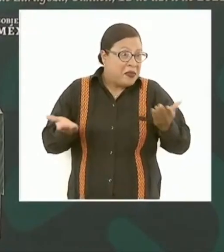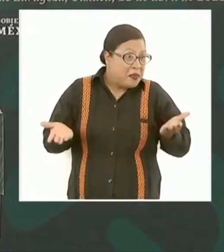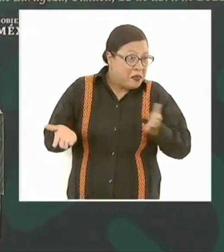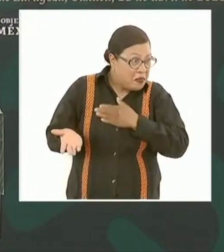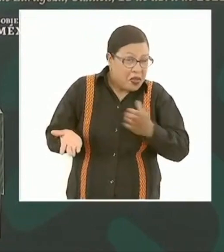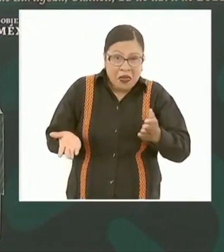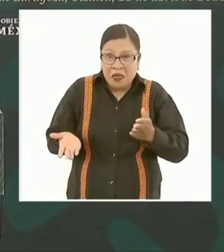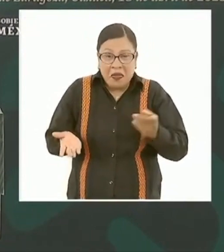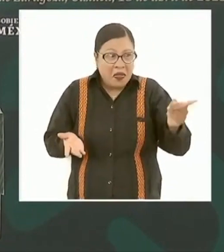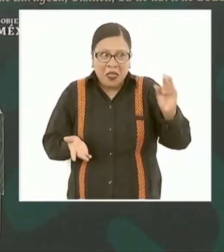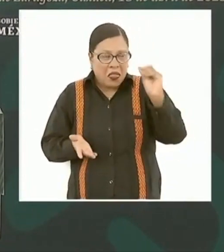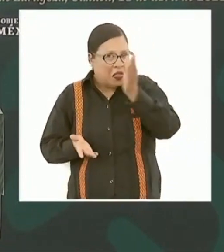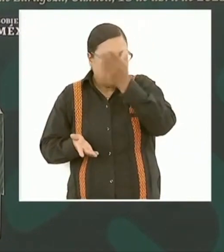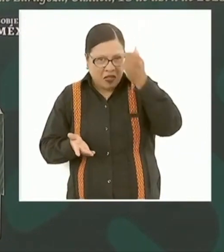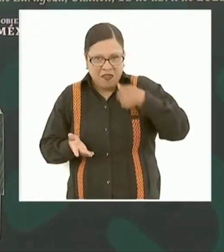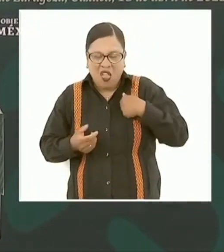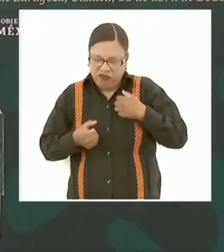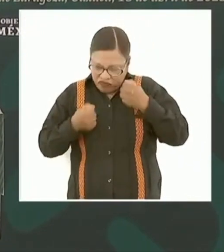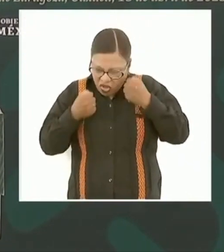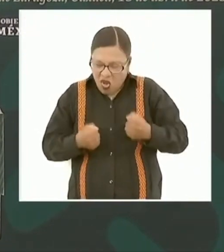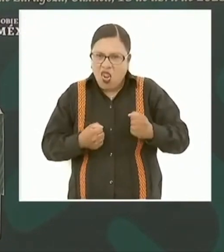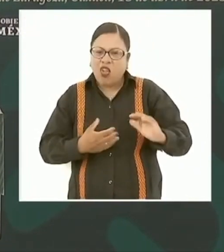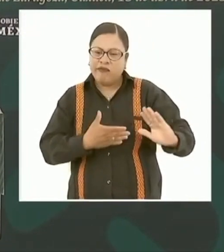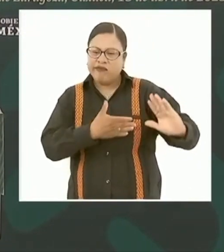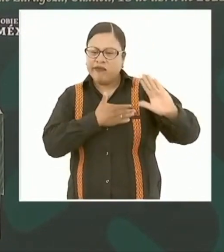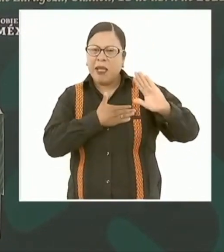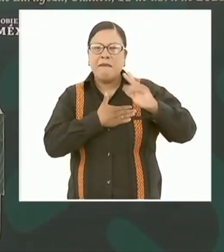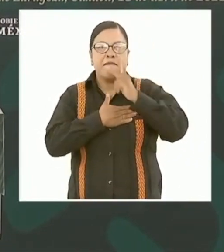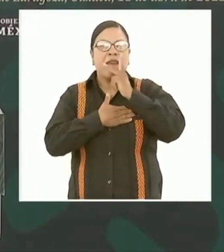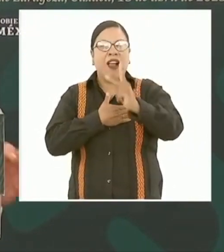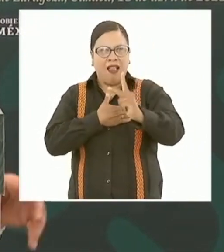No saben que yo soy hombre de palabra y que